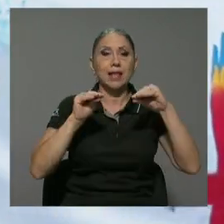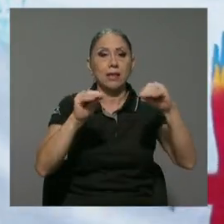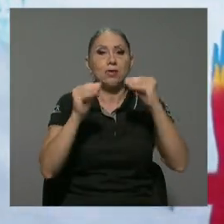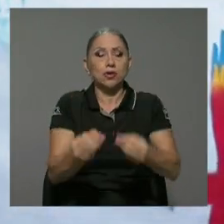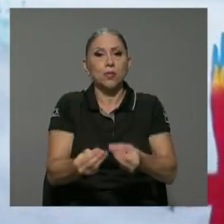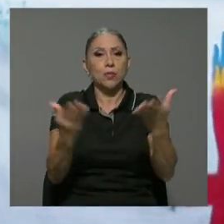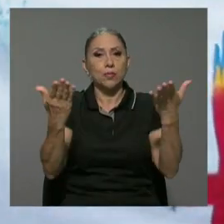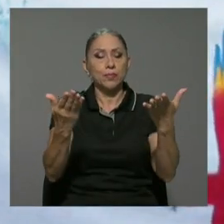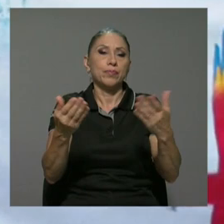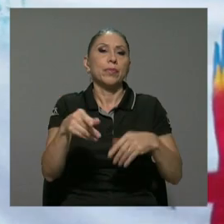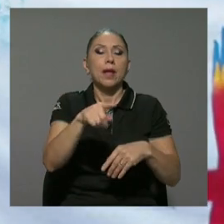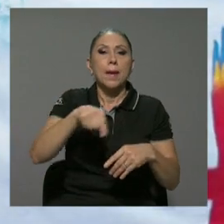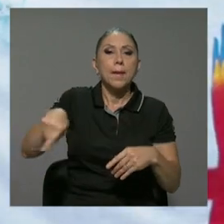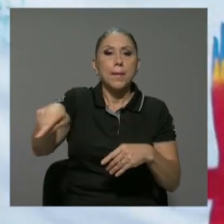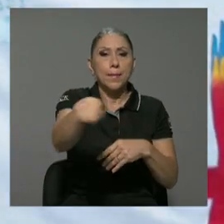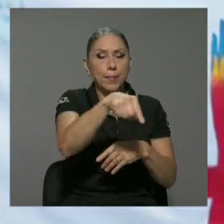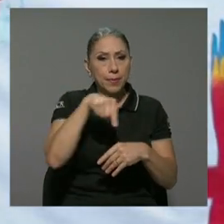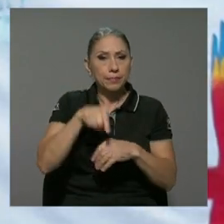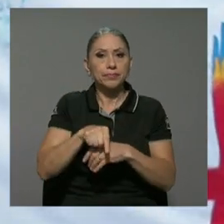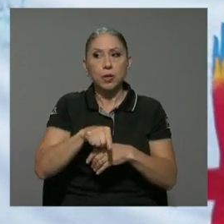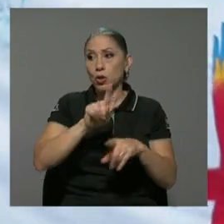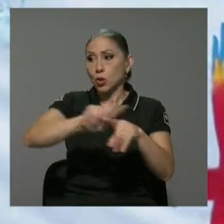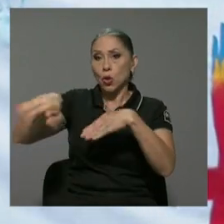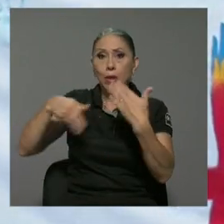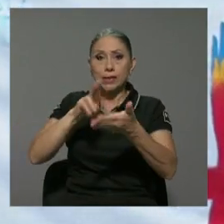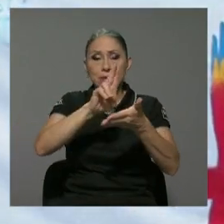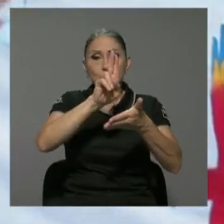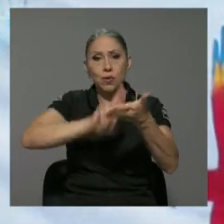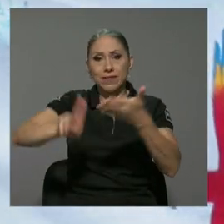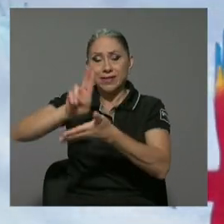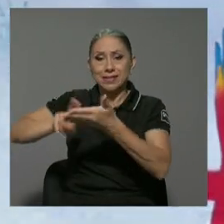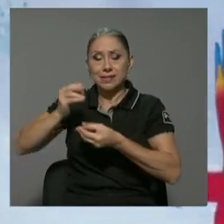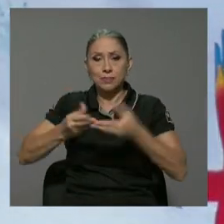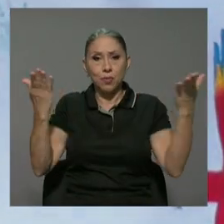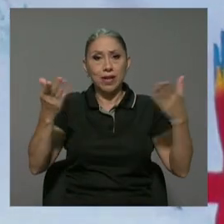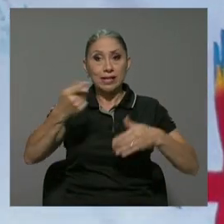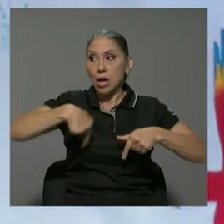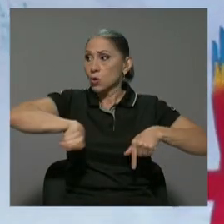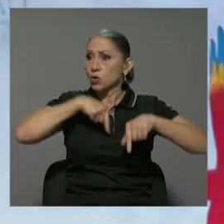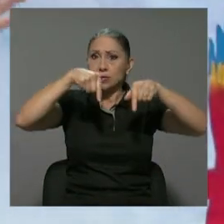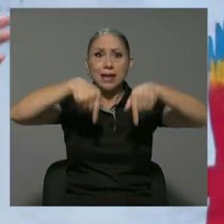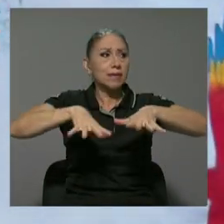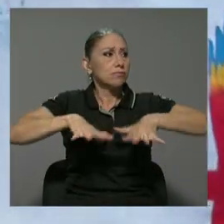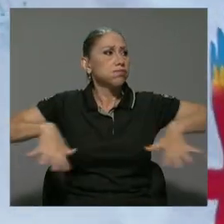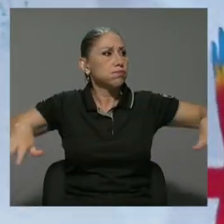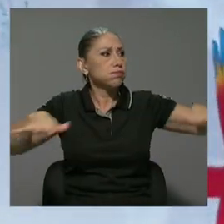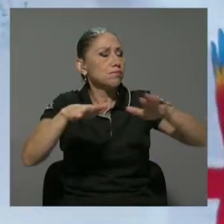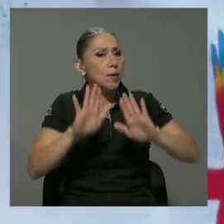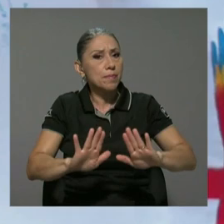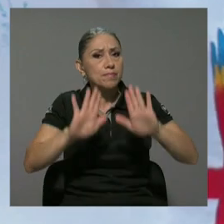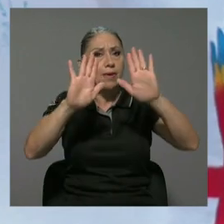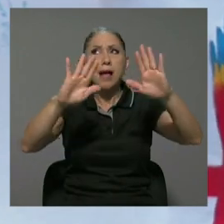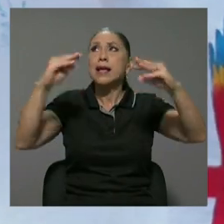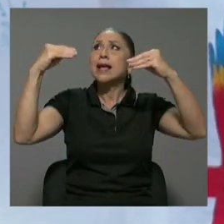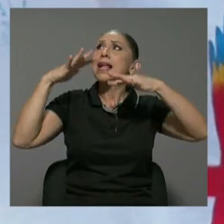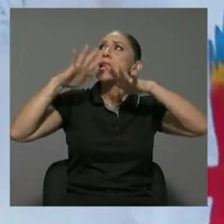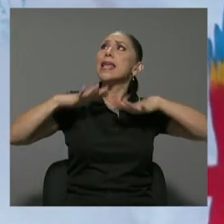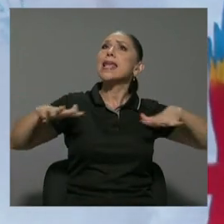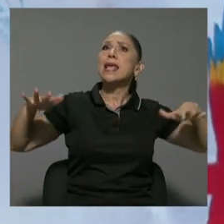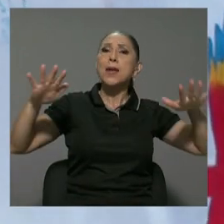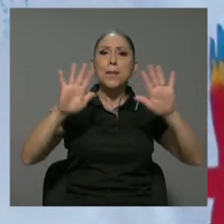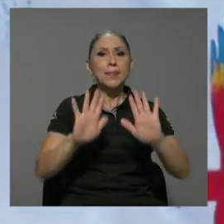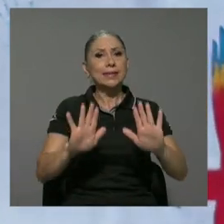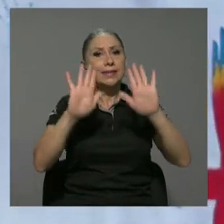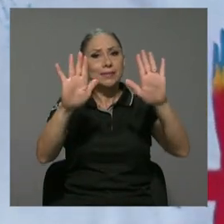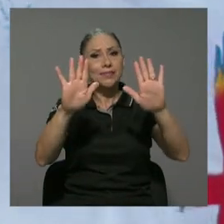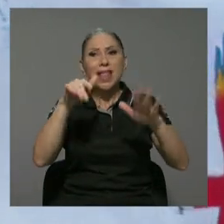universidades públicas. Estamos en un escenario espectacular, con un clima excelente, en donde